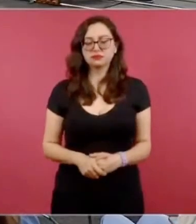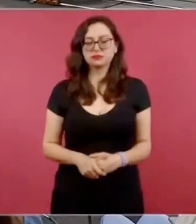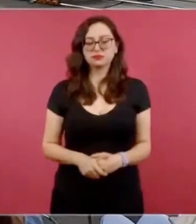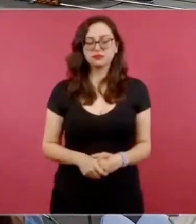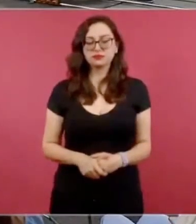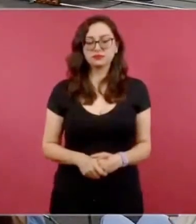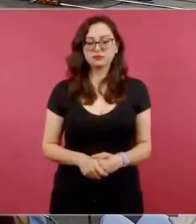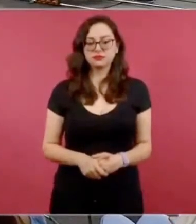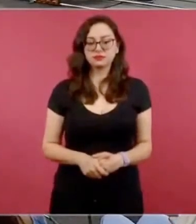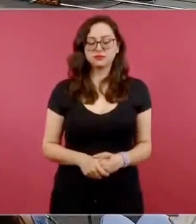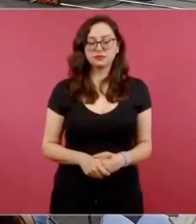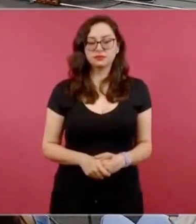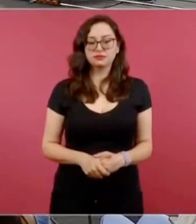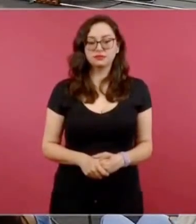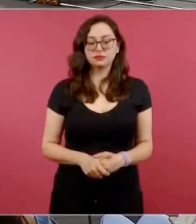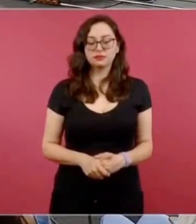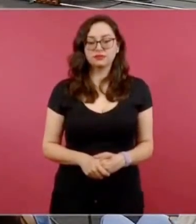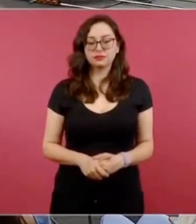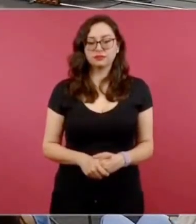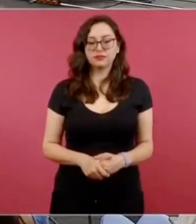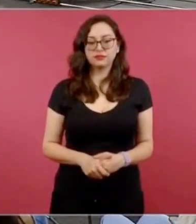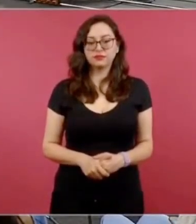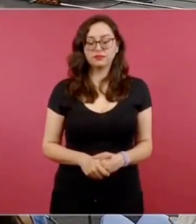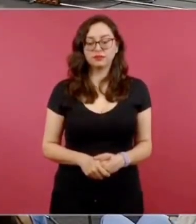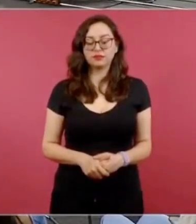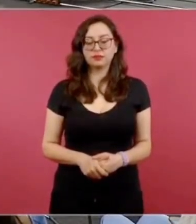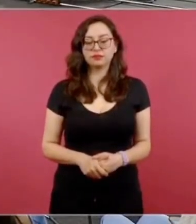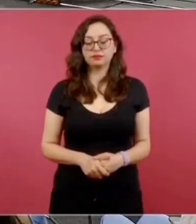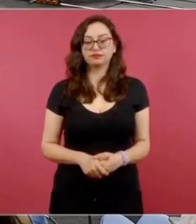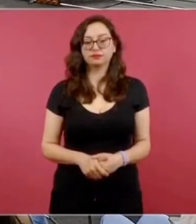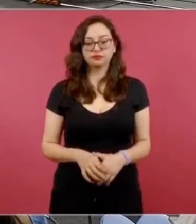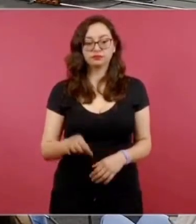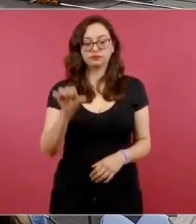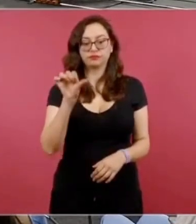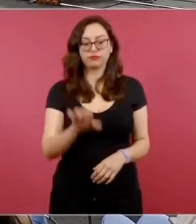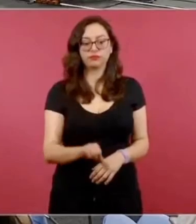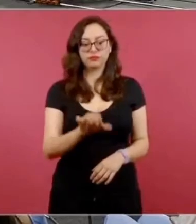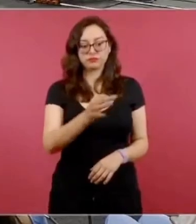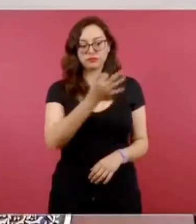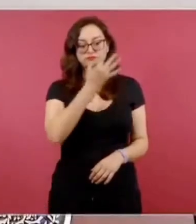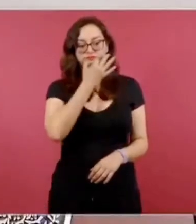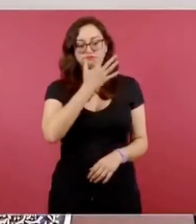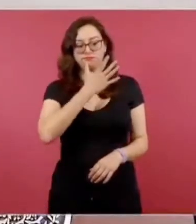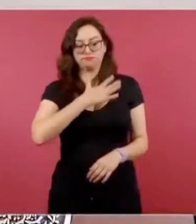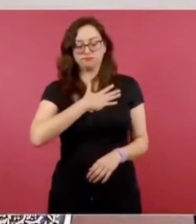Hoy me dieron a conocer una encuesta